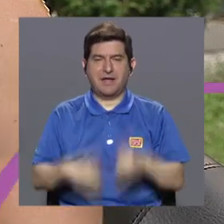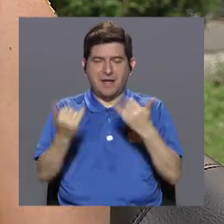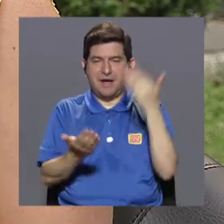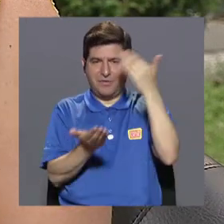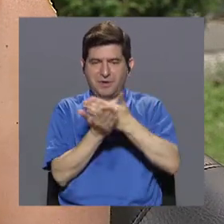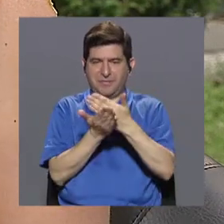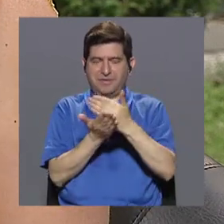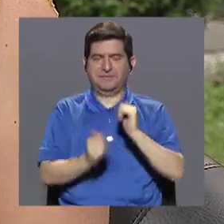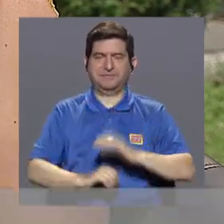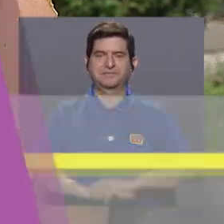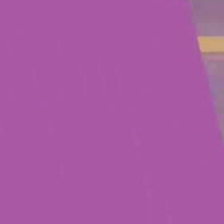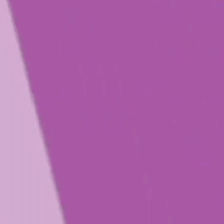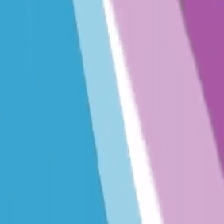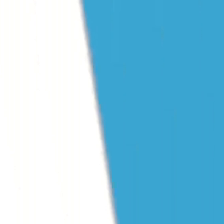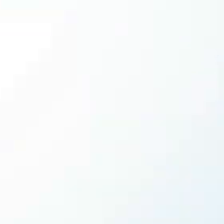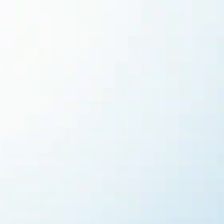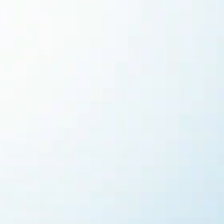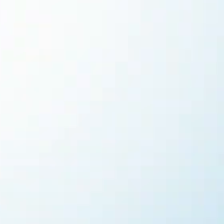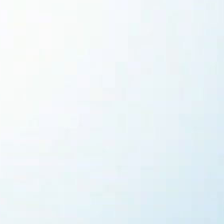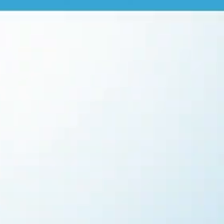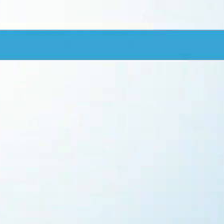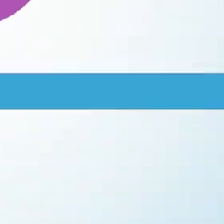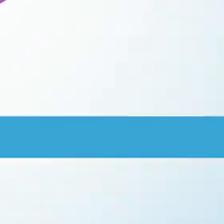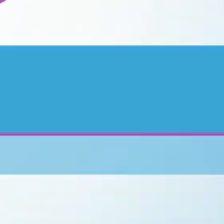y ya regresamos.